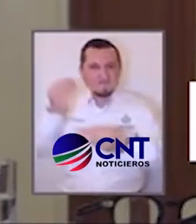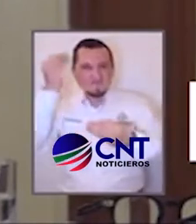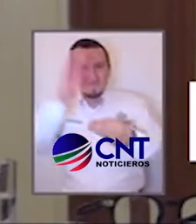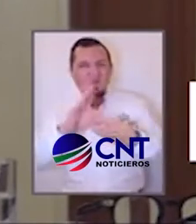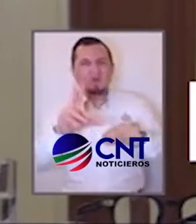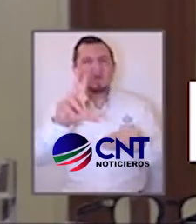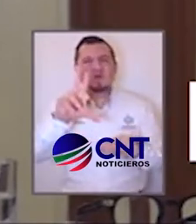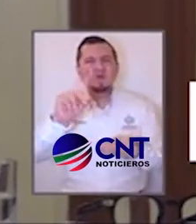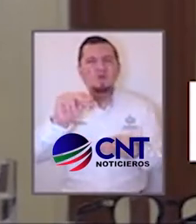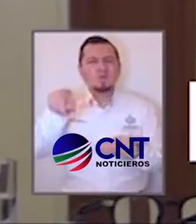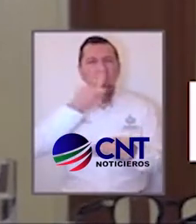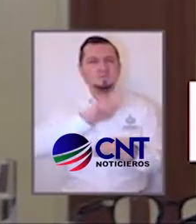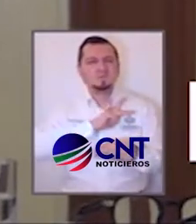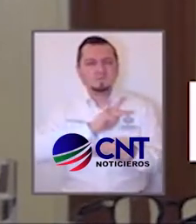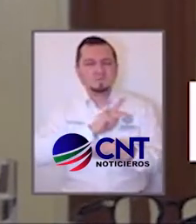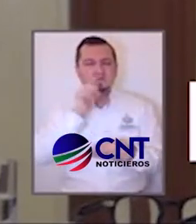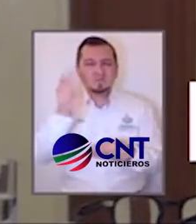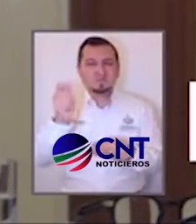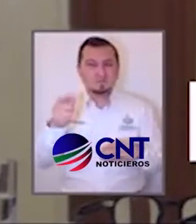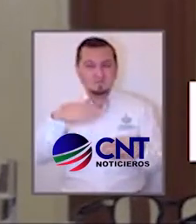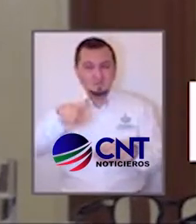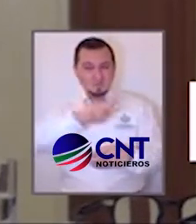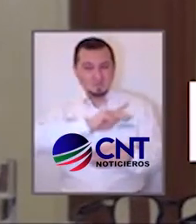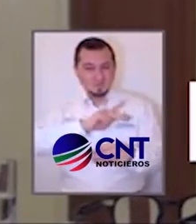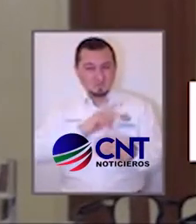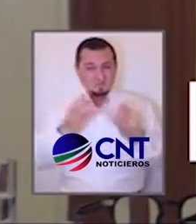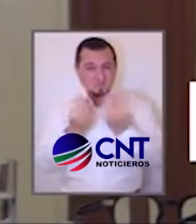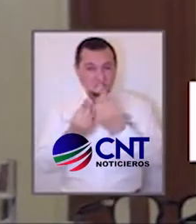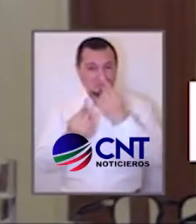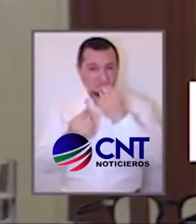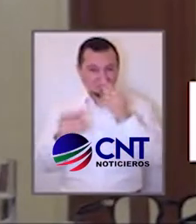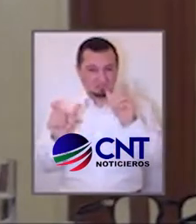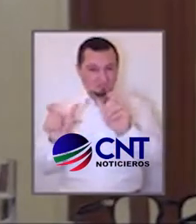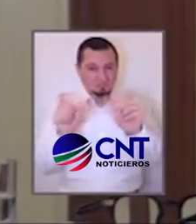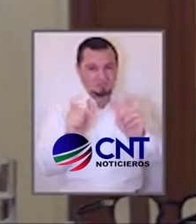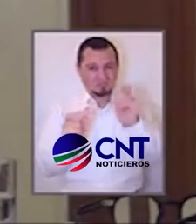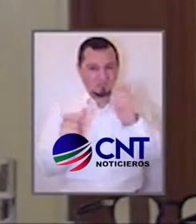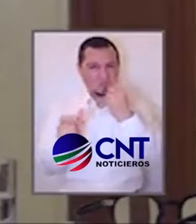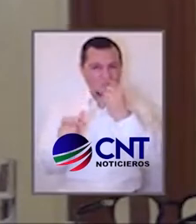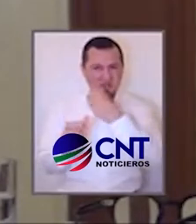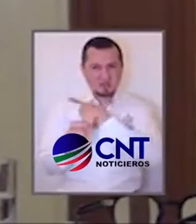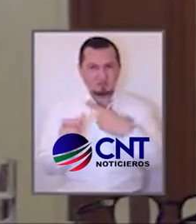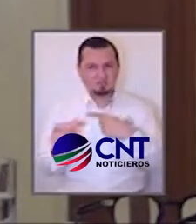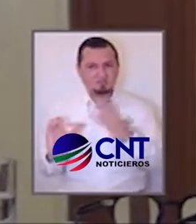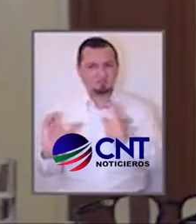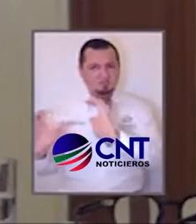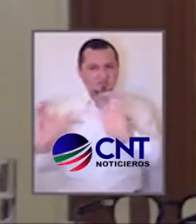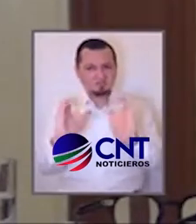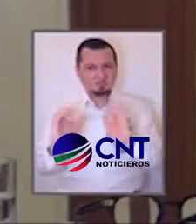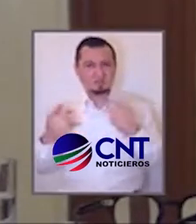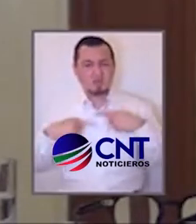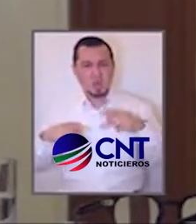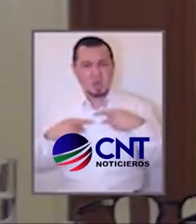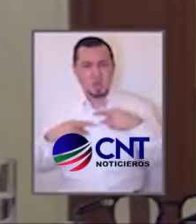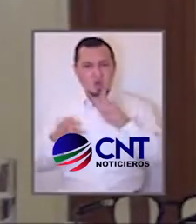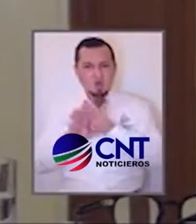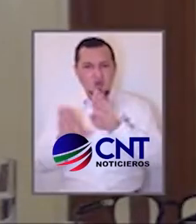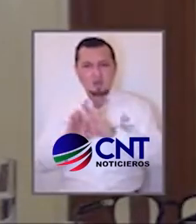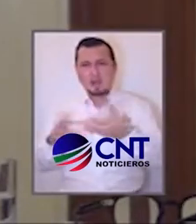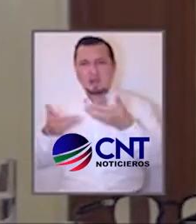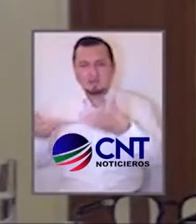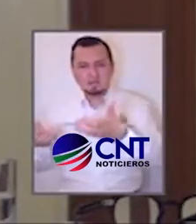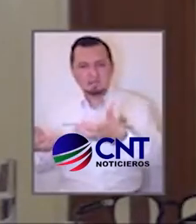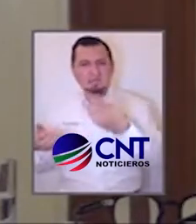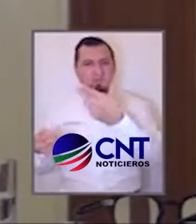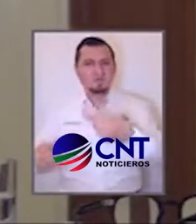boda. Yo creo que ni nuestros inspectores ni las policías están para esto. La policía tiene que estar para cuidar a